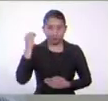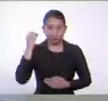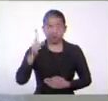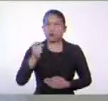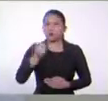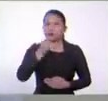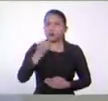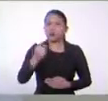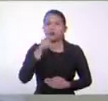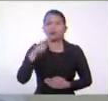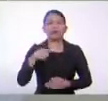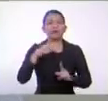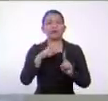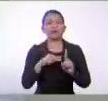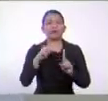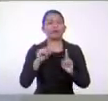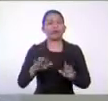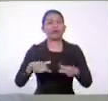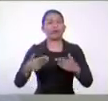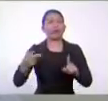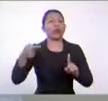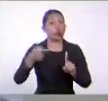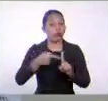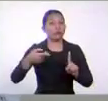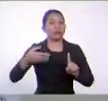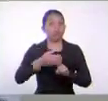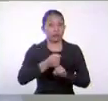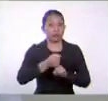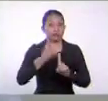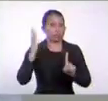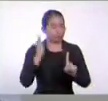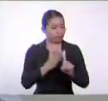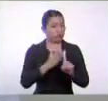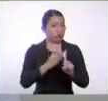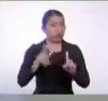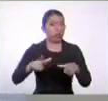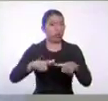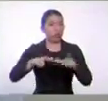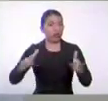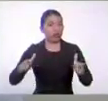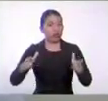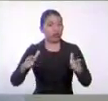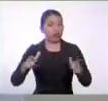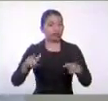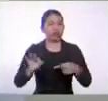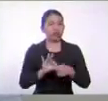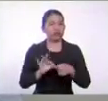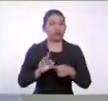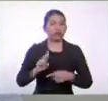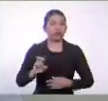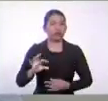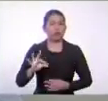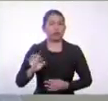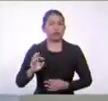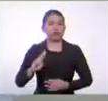texto que se caracteriza por su objetividad y por el lenguaje con función referencial que